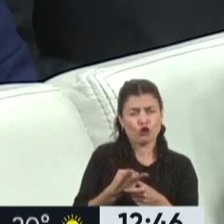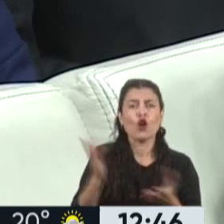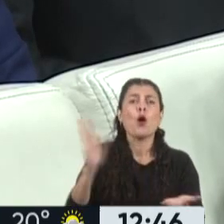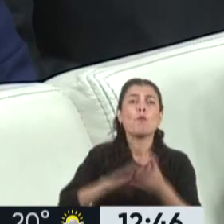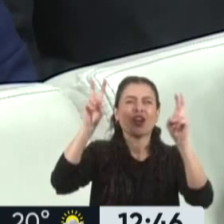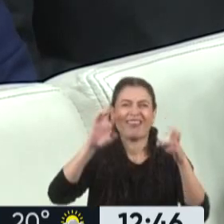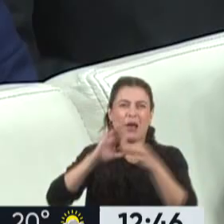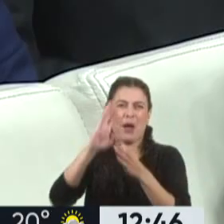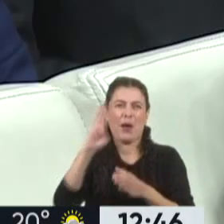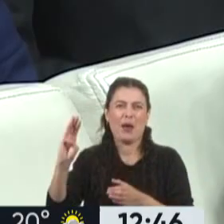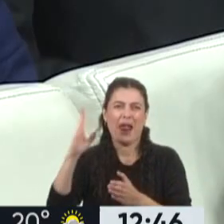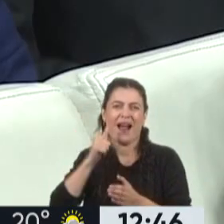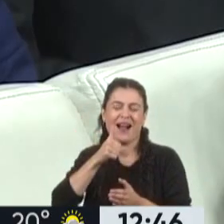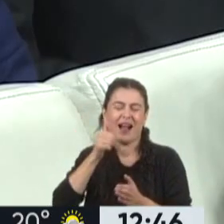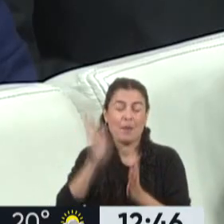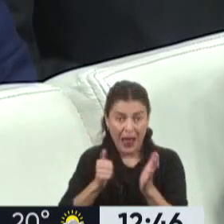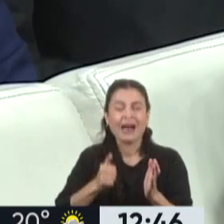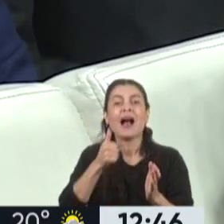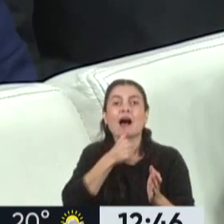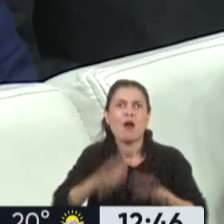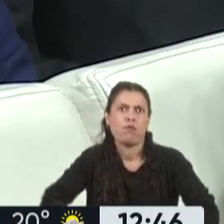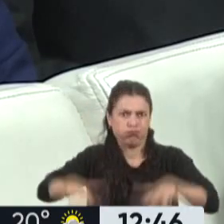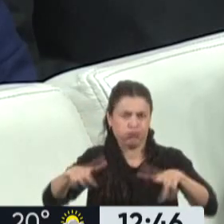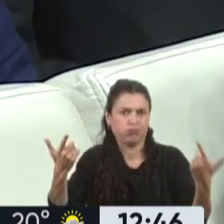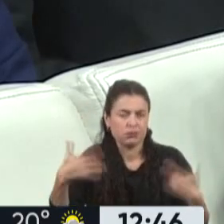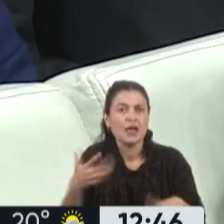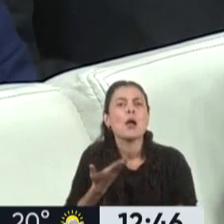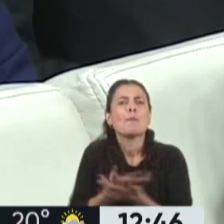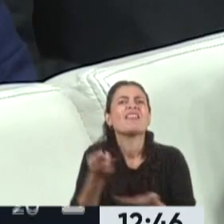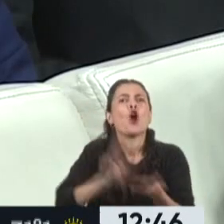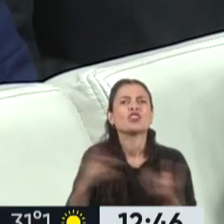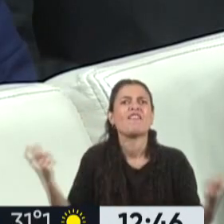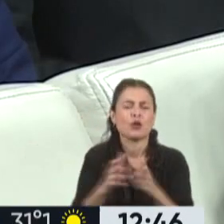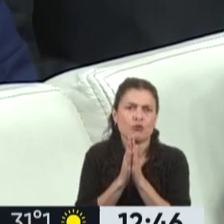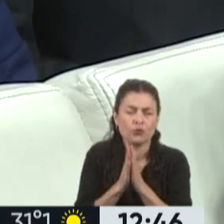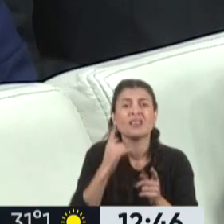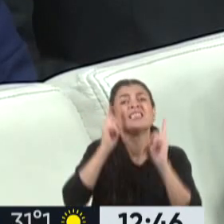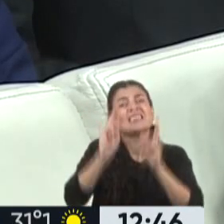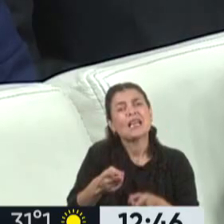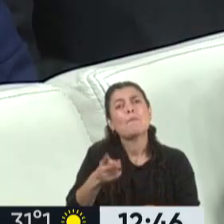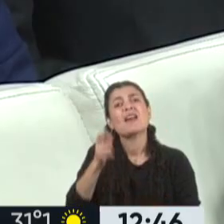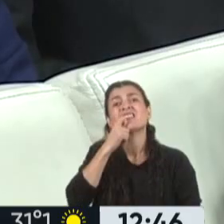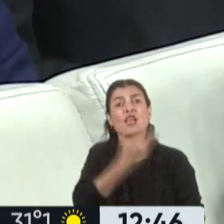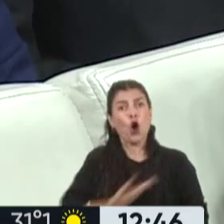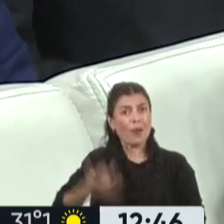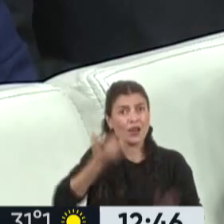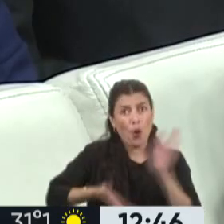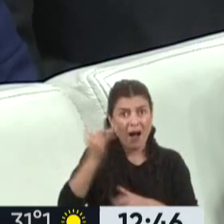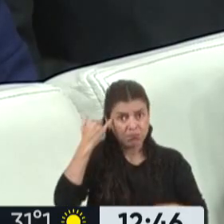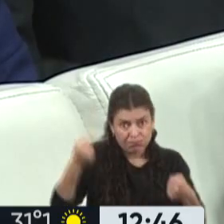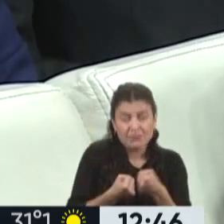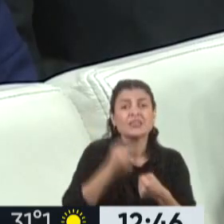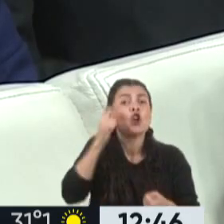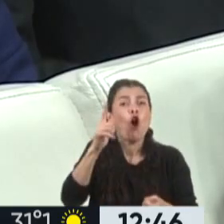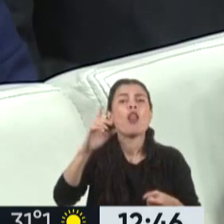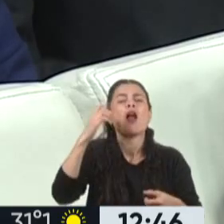las inundaciones en Bahía Blanca, y también solicitó que parte del préstamo que la Argentina va a firmar con el FMI sea